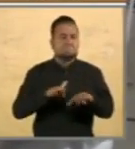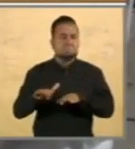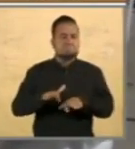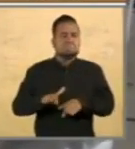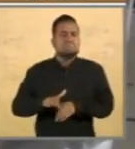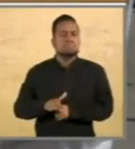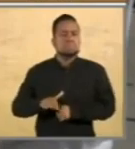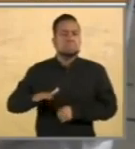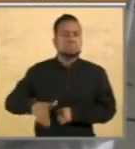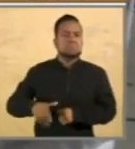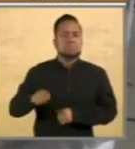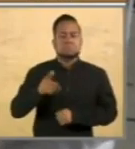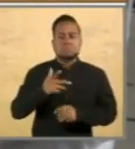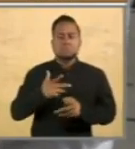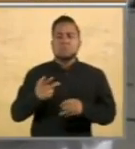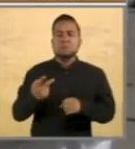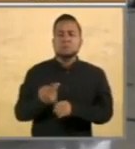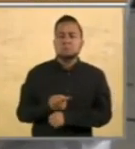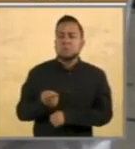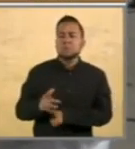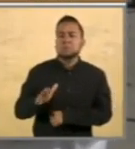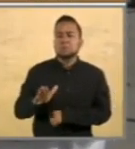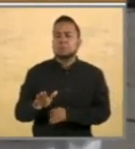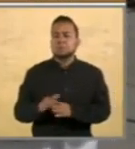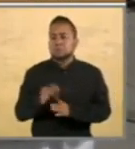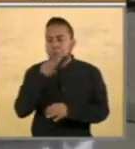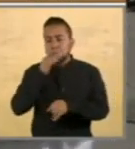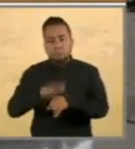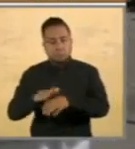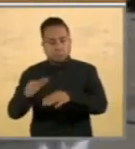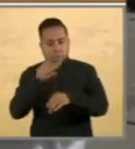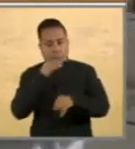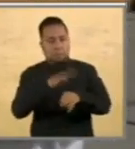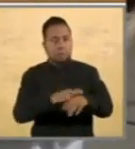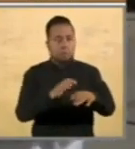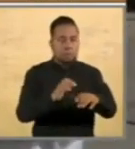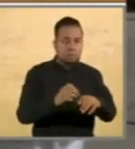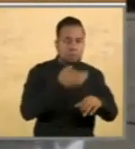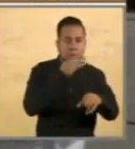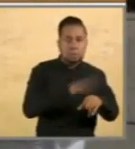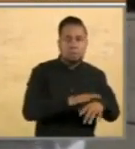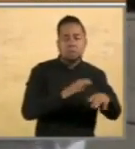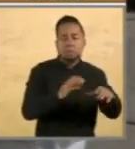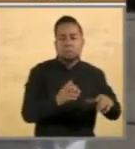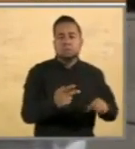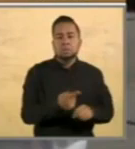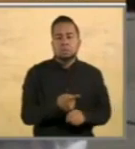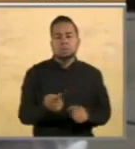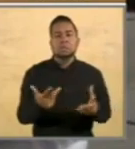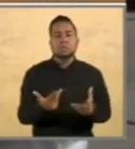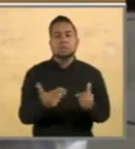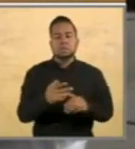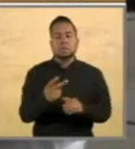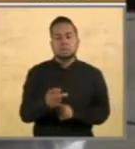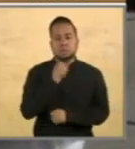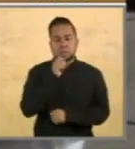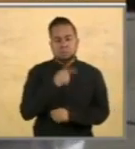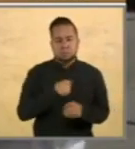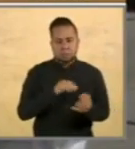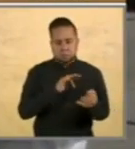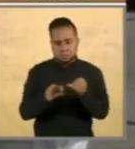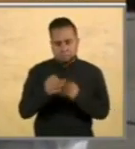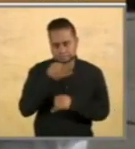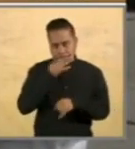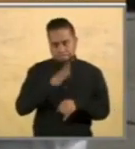que acaban de hacer son señales son mensajes qué se qué se lleva a cabo sobre de eso y cierro también con